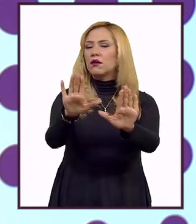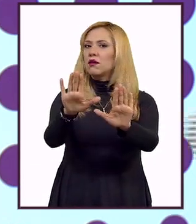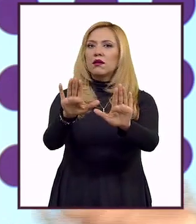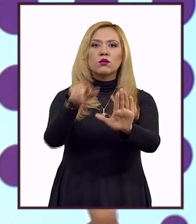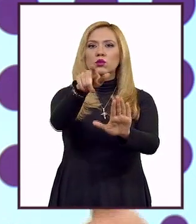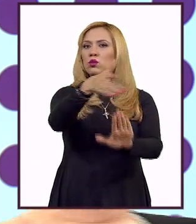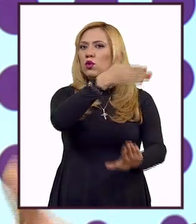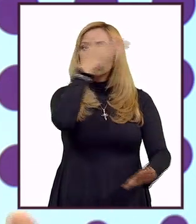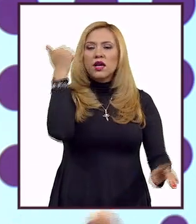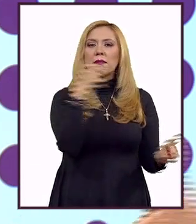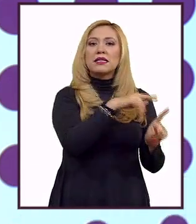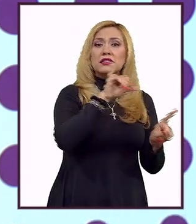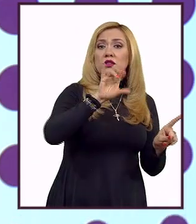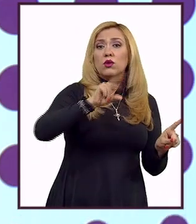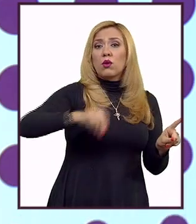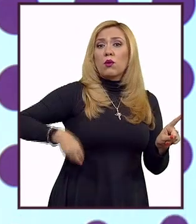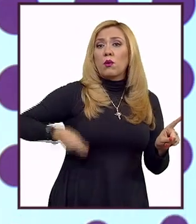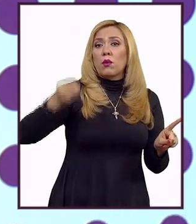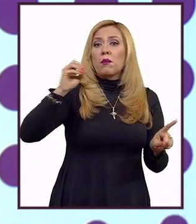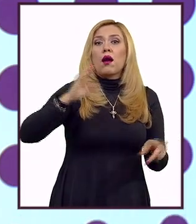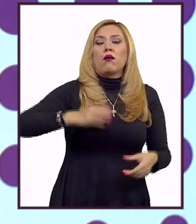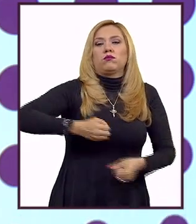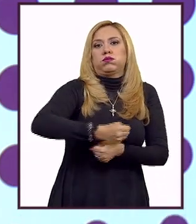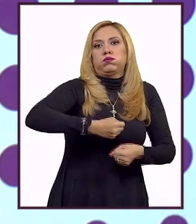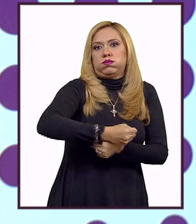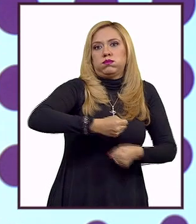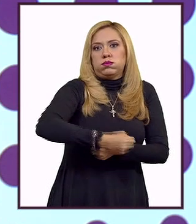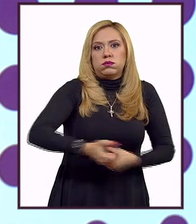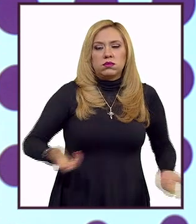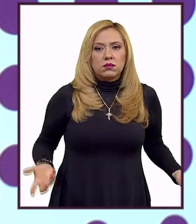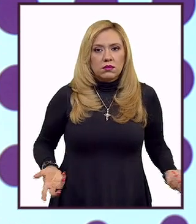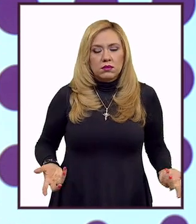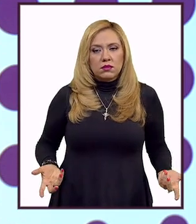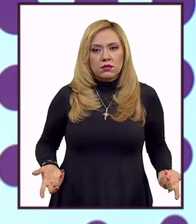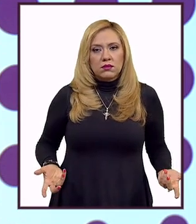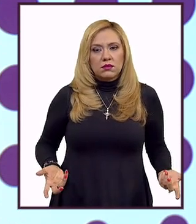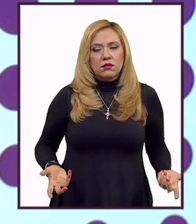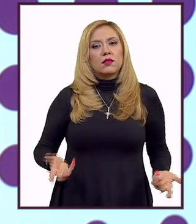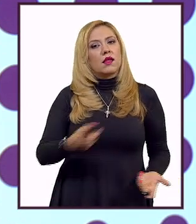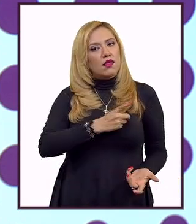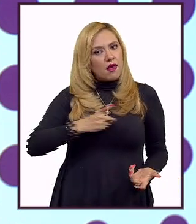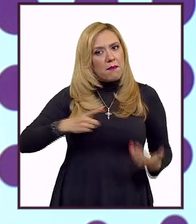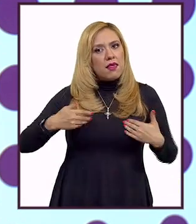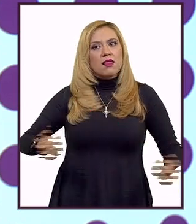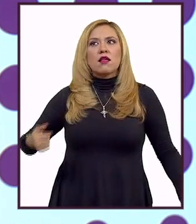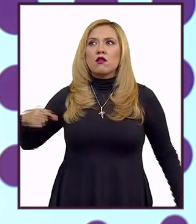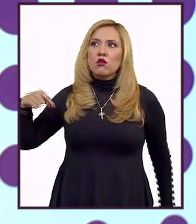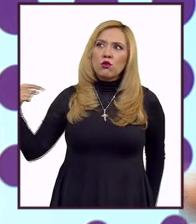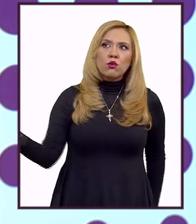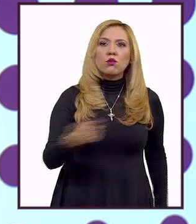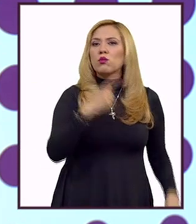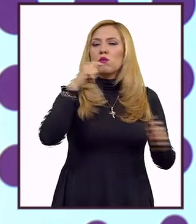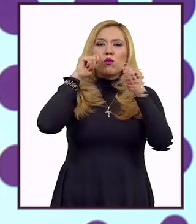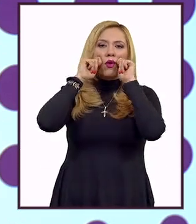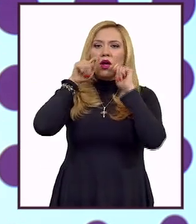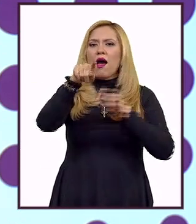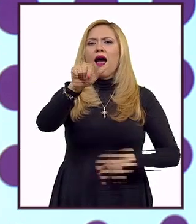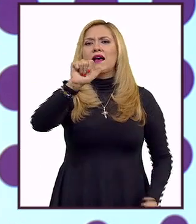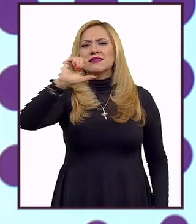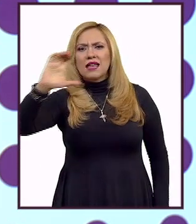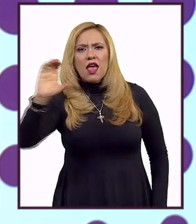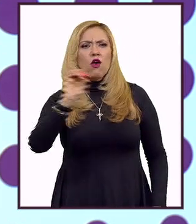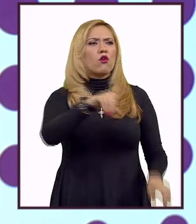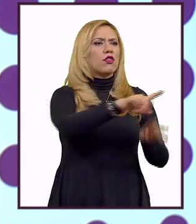si es criminal o si sí lo hizo o no, si fue torturado. Y creo que algo que tenemos que entender mucho como sociedad, no importa si eres sociedad civil, si eres